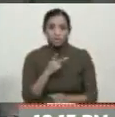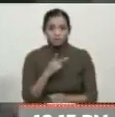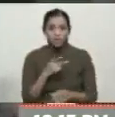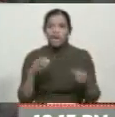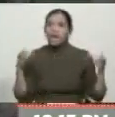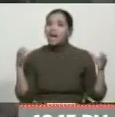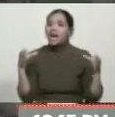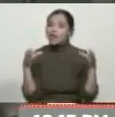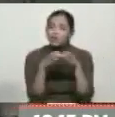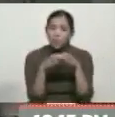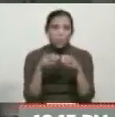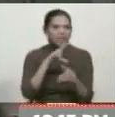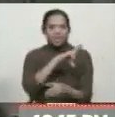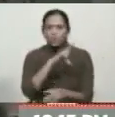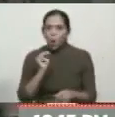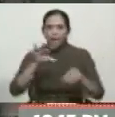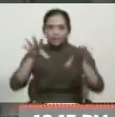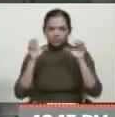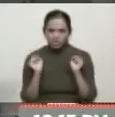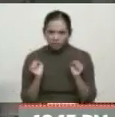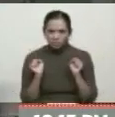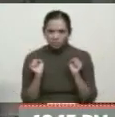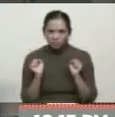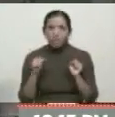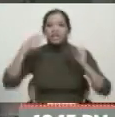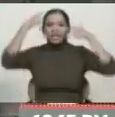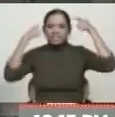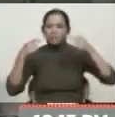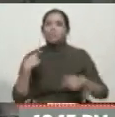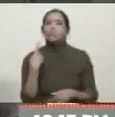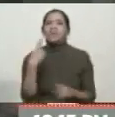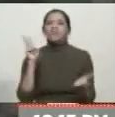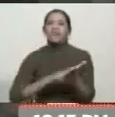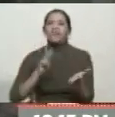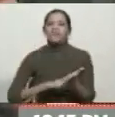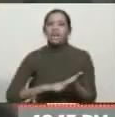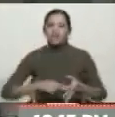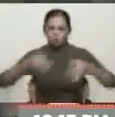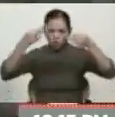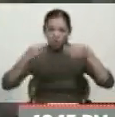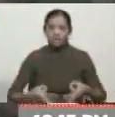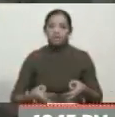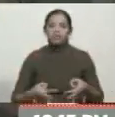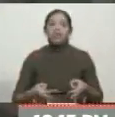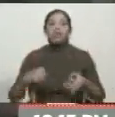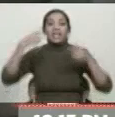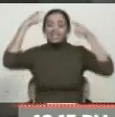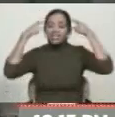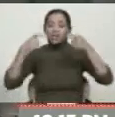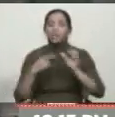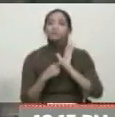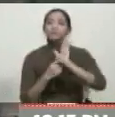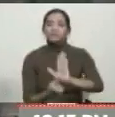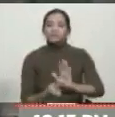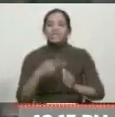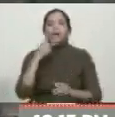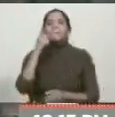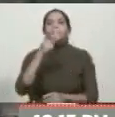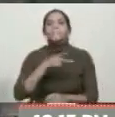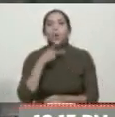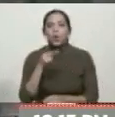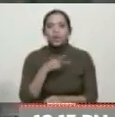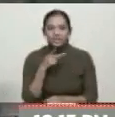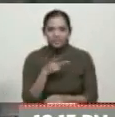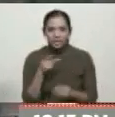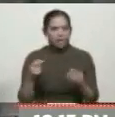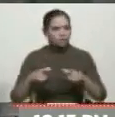chavismo es una realidad concreta, in situ. Que el chavismo es una expresión de la política en su